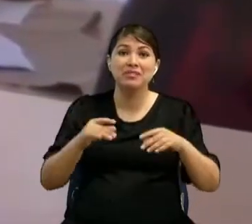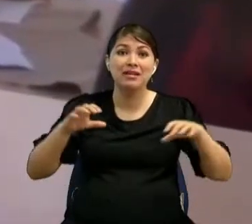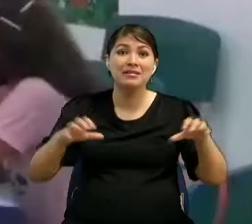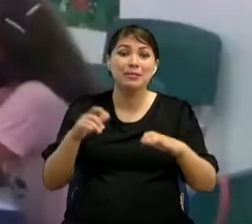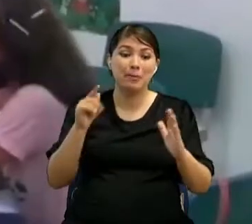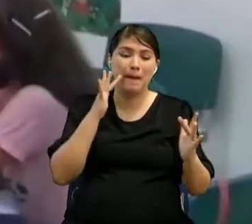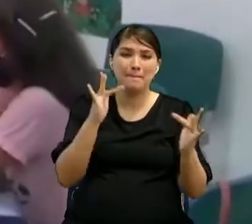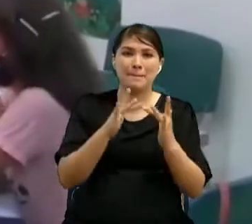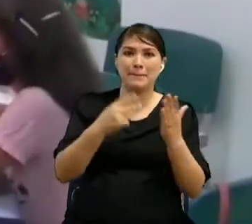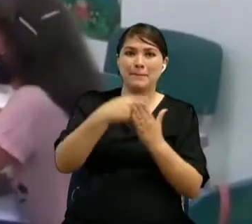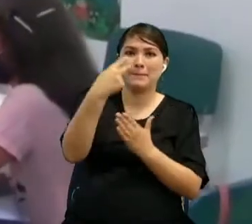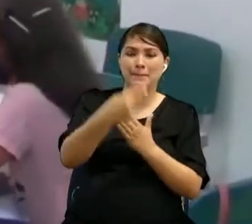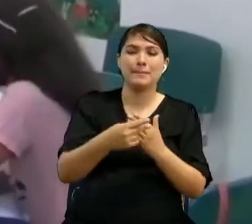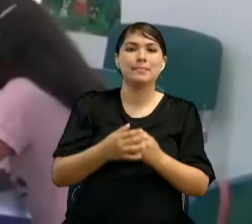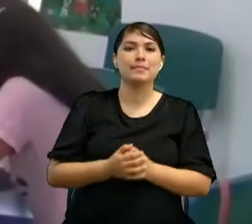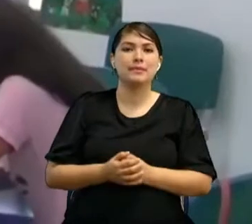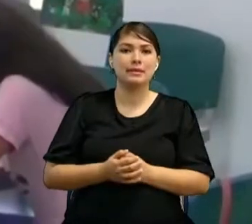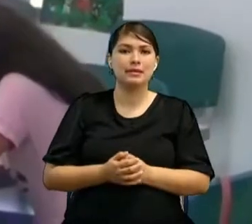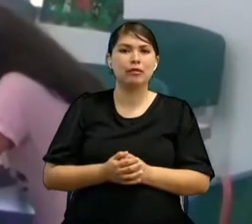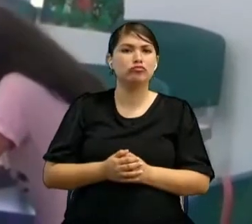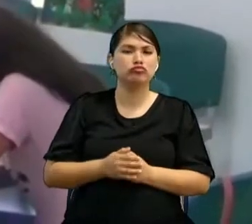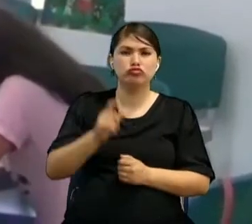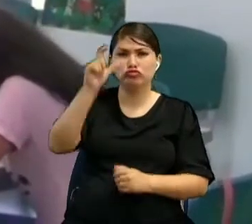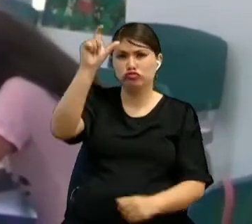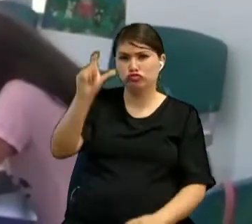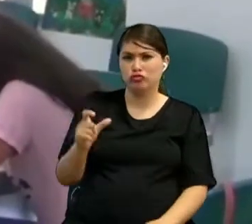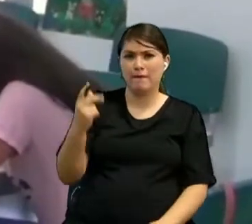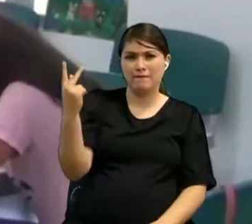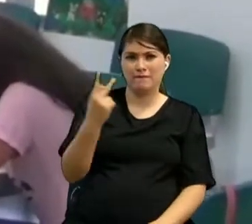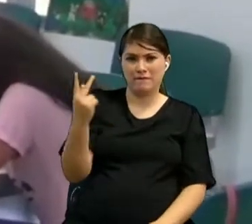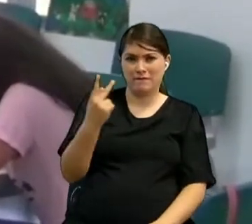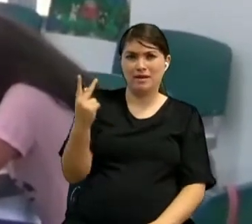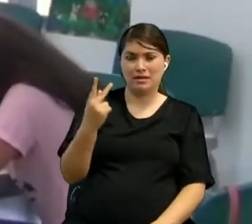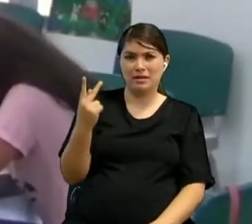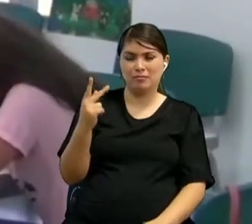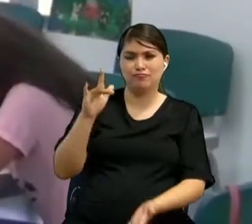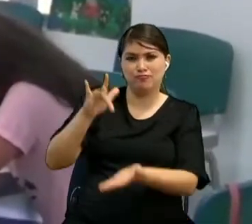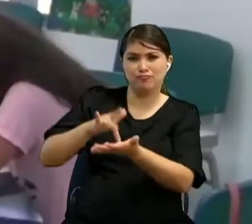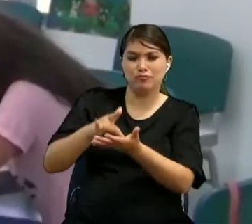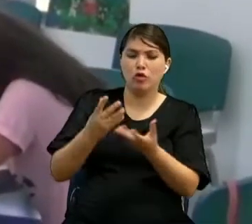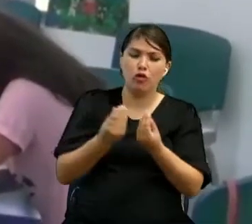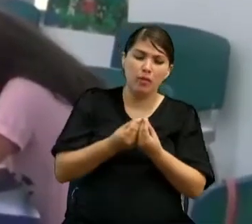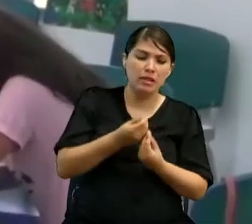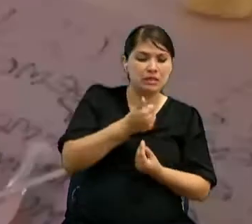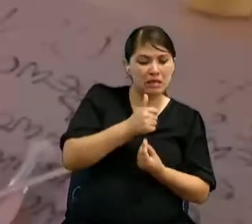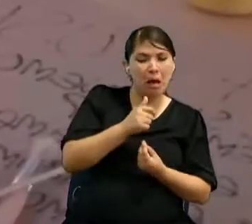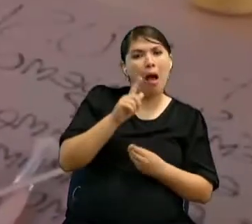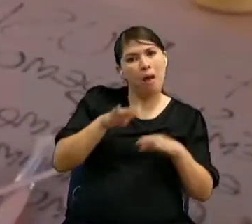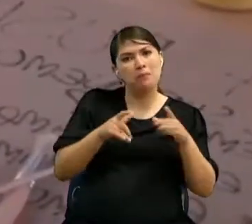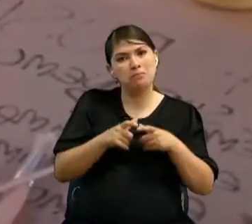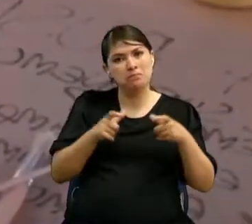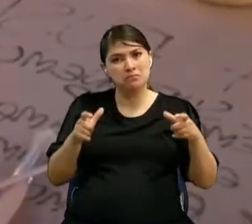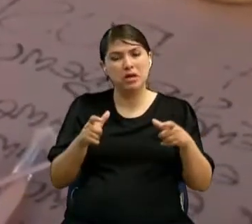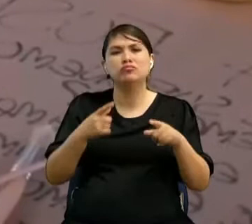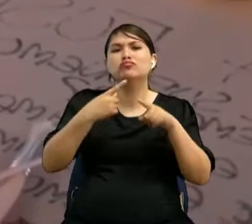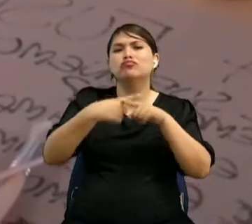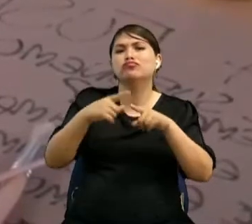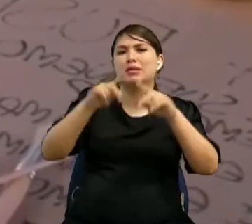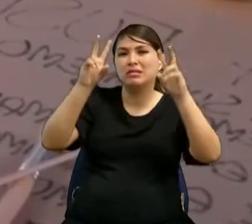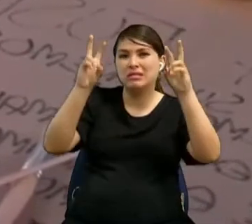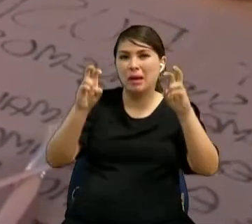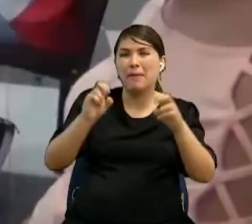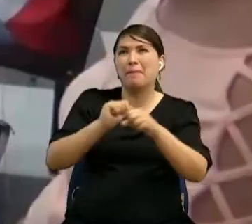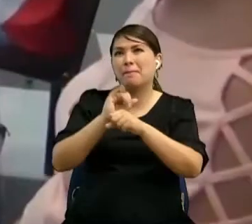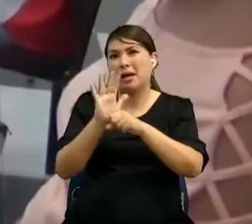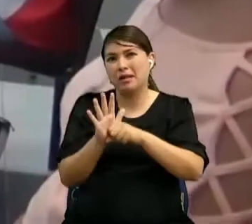del proyecto. Venimos todos los viernes, somos un grupo de 10 o a veces más personas. Temas diversos sobre la